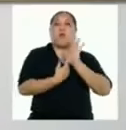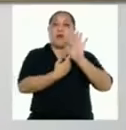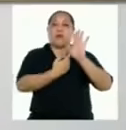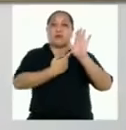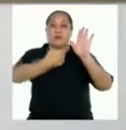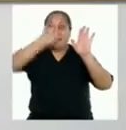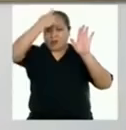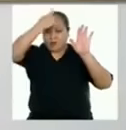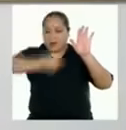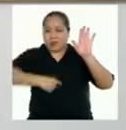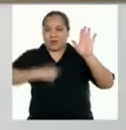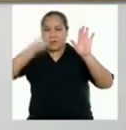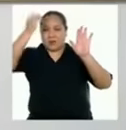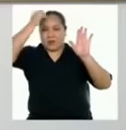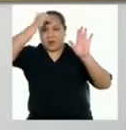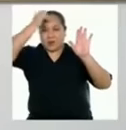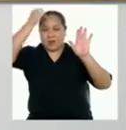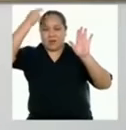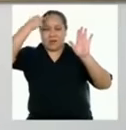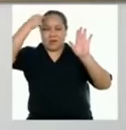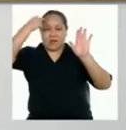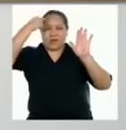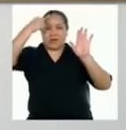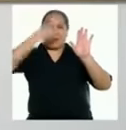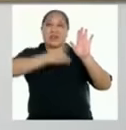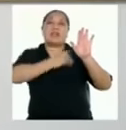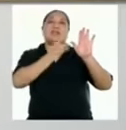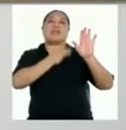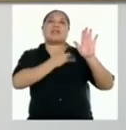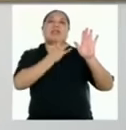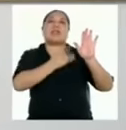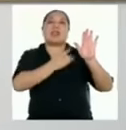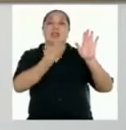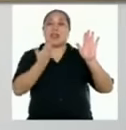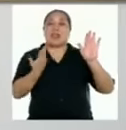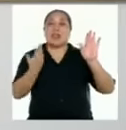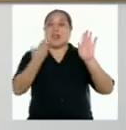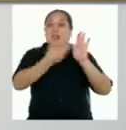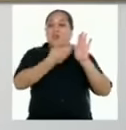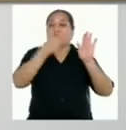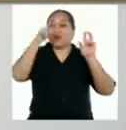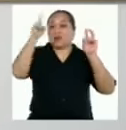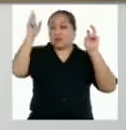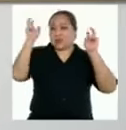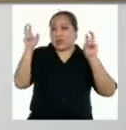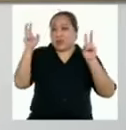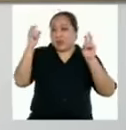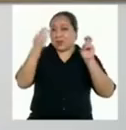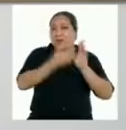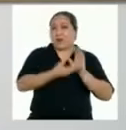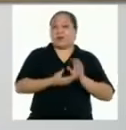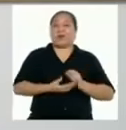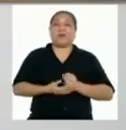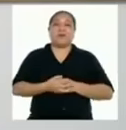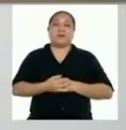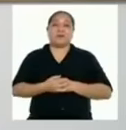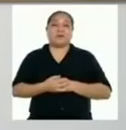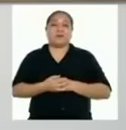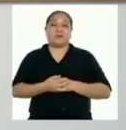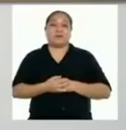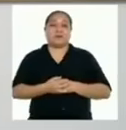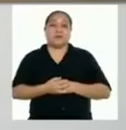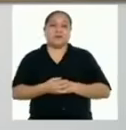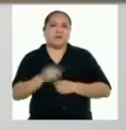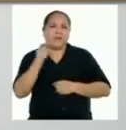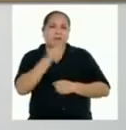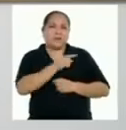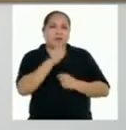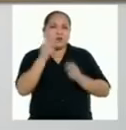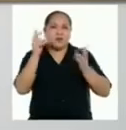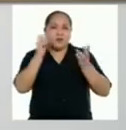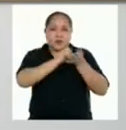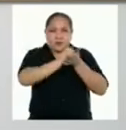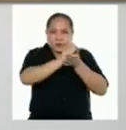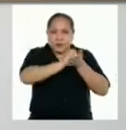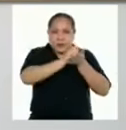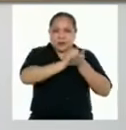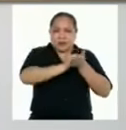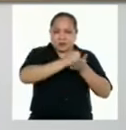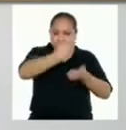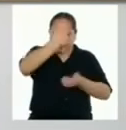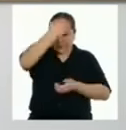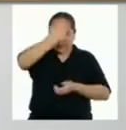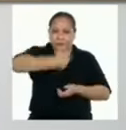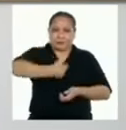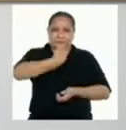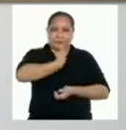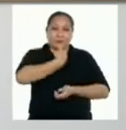que su autor piensa y siente en relación con un hecho o una realidad. Es un texto